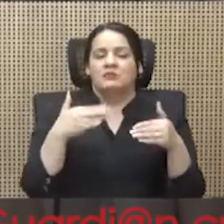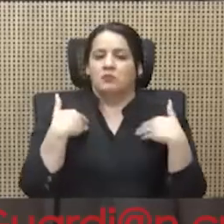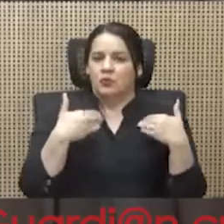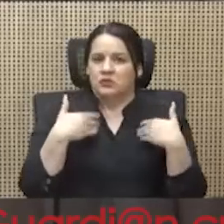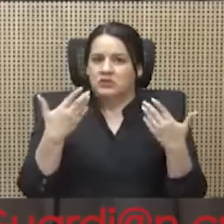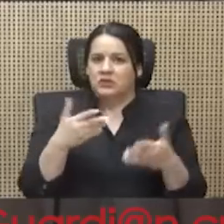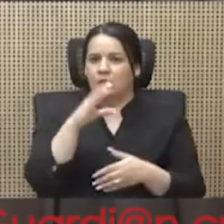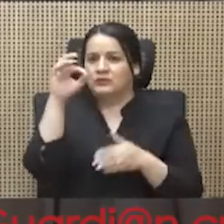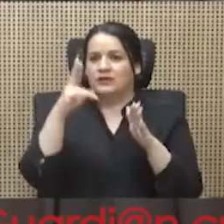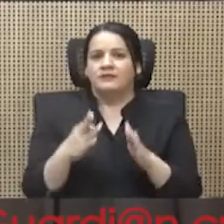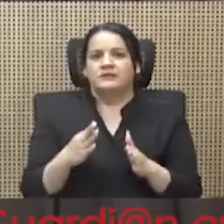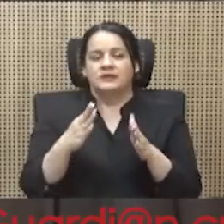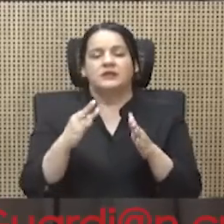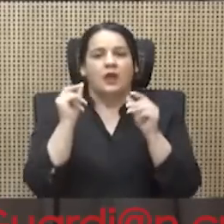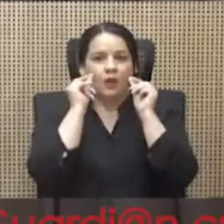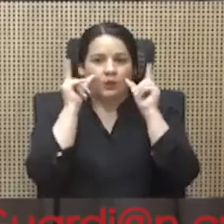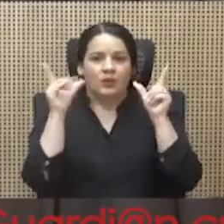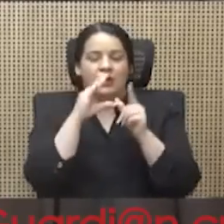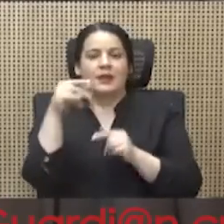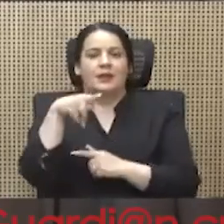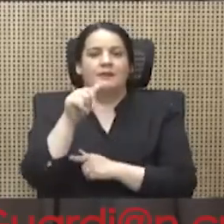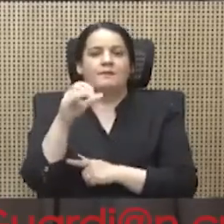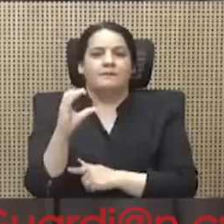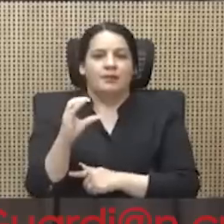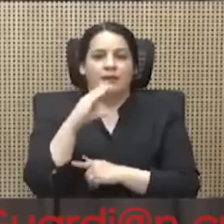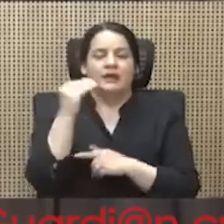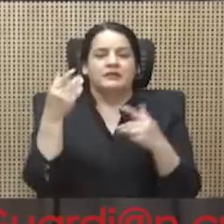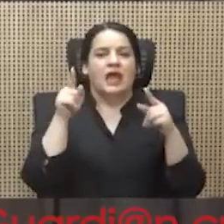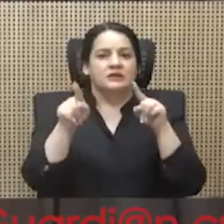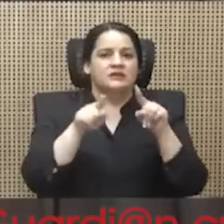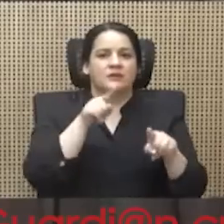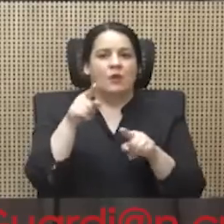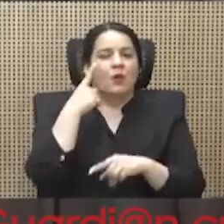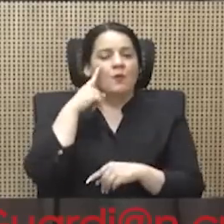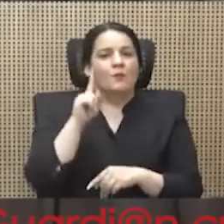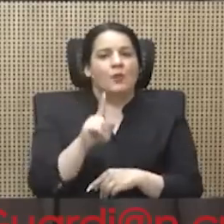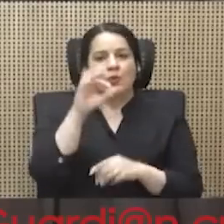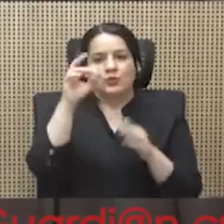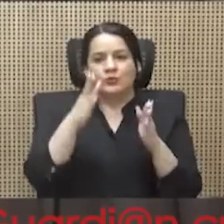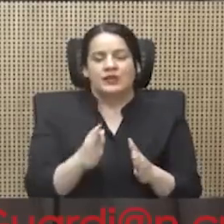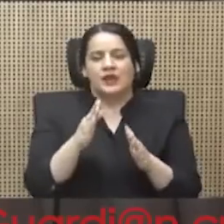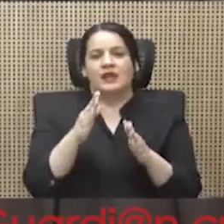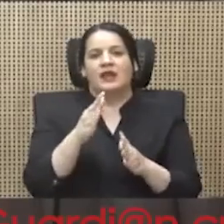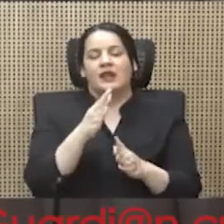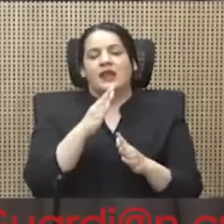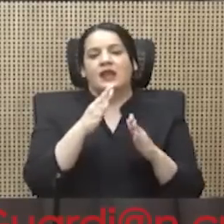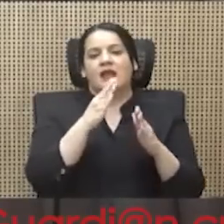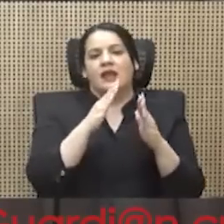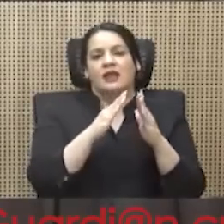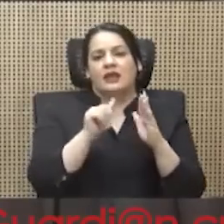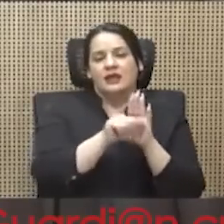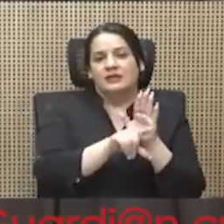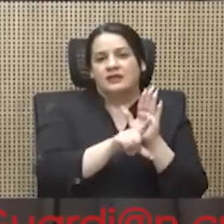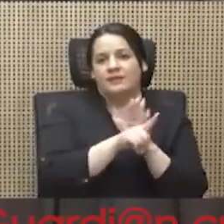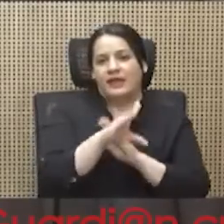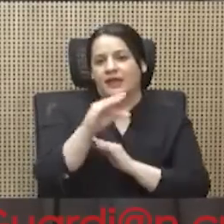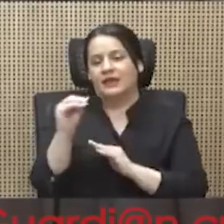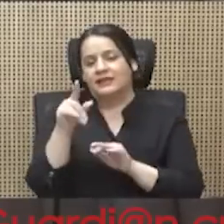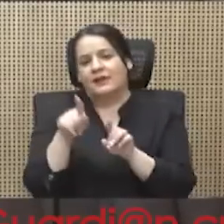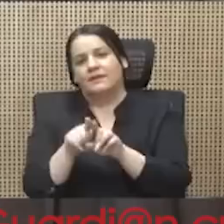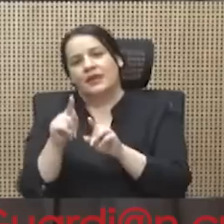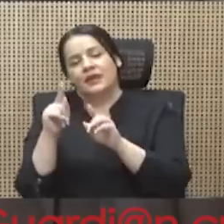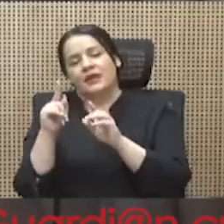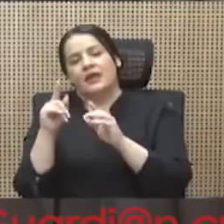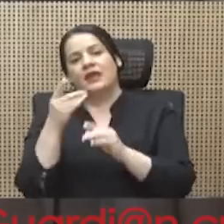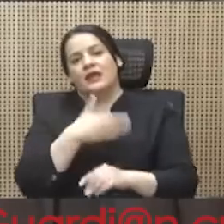descartado por los ticos en El Ejecutivo y el legislativo pero no debemos olvidar estas prácticas nefastas y espero al igual que los